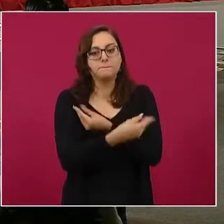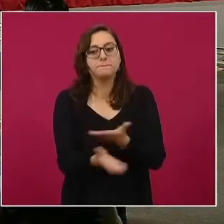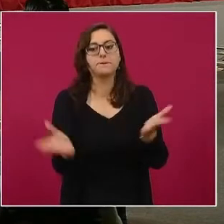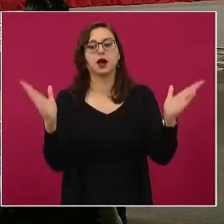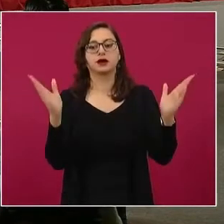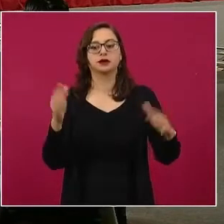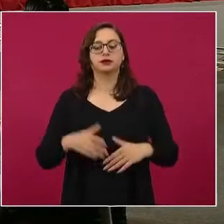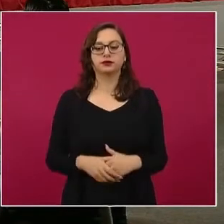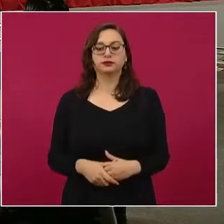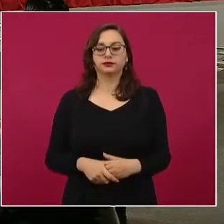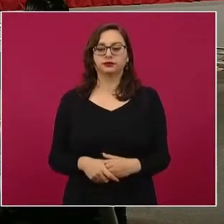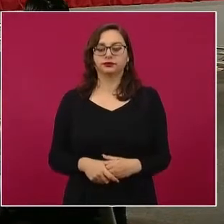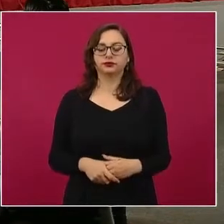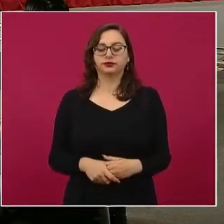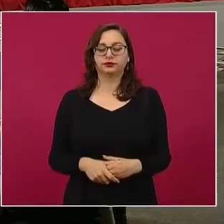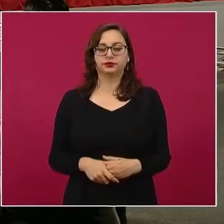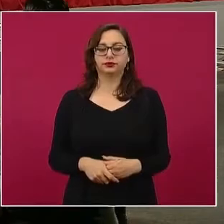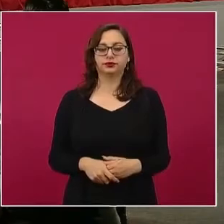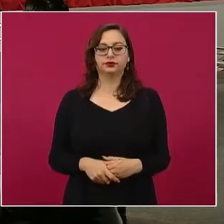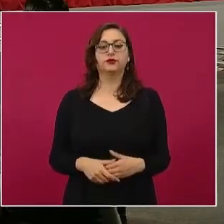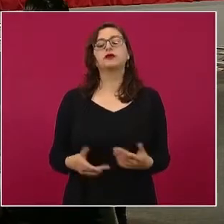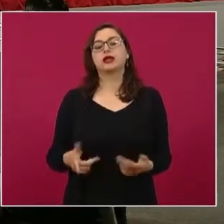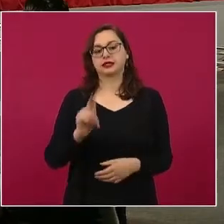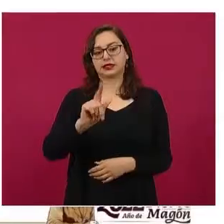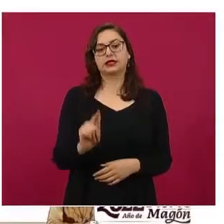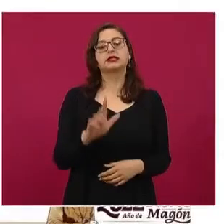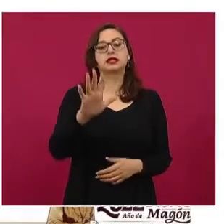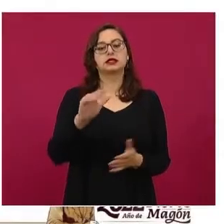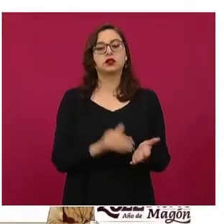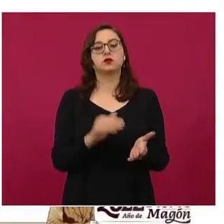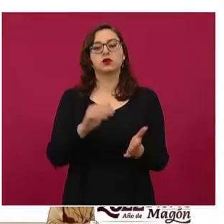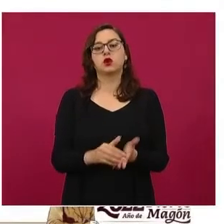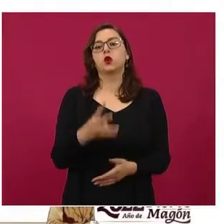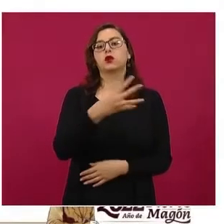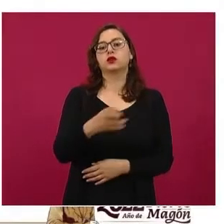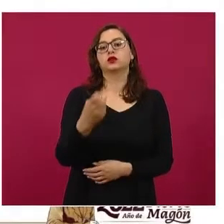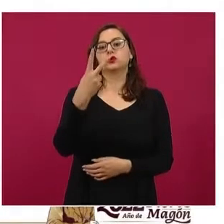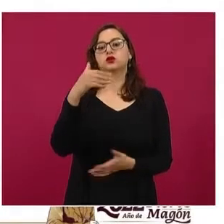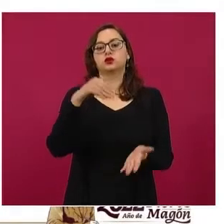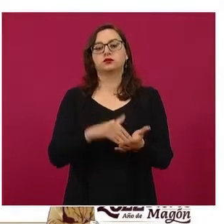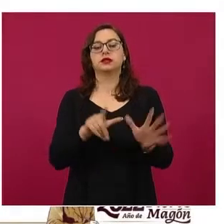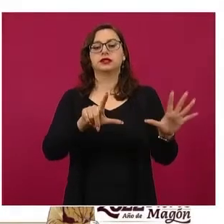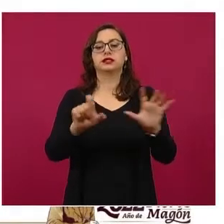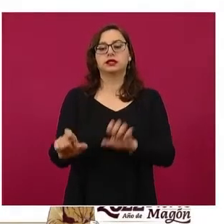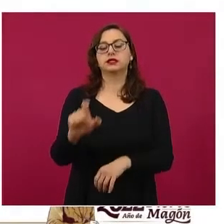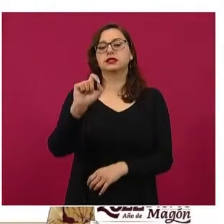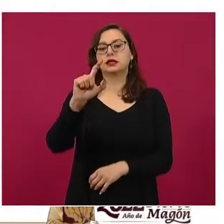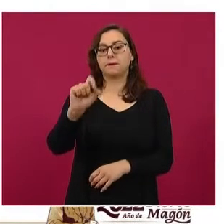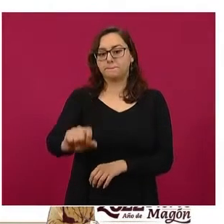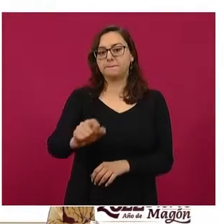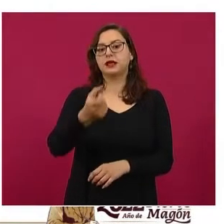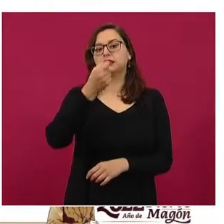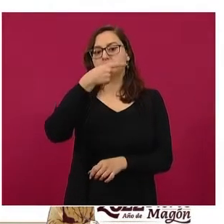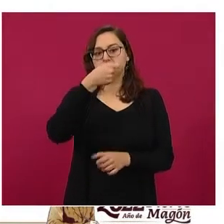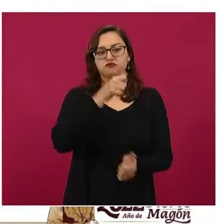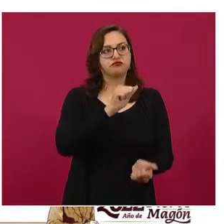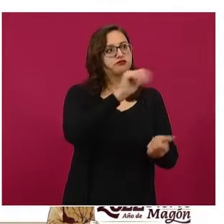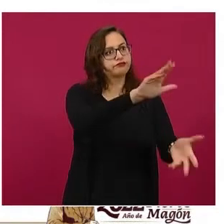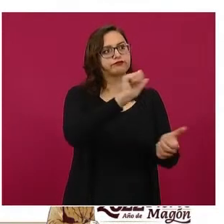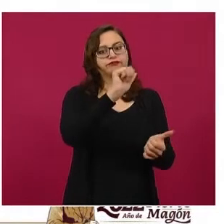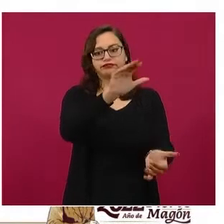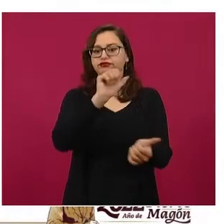por favor, de 75 millones 402 mil 700 piezas de insumos para la salud.